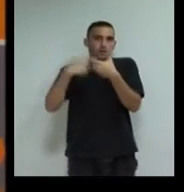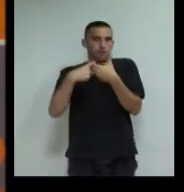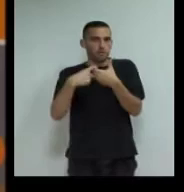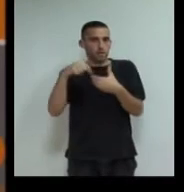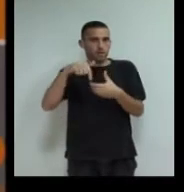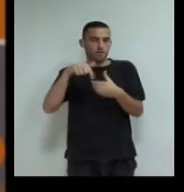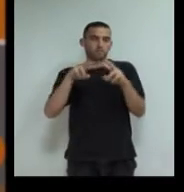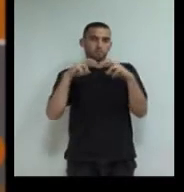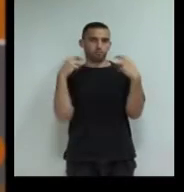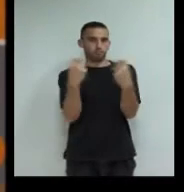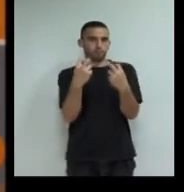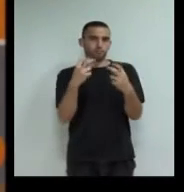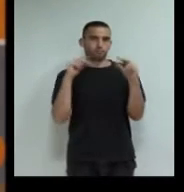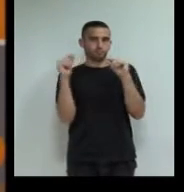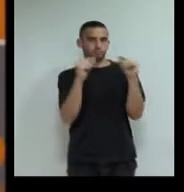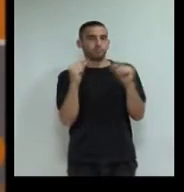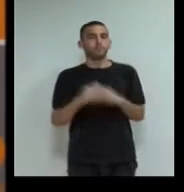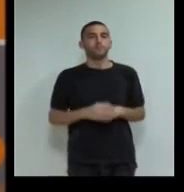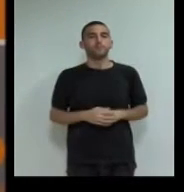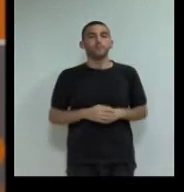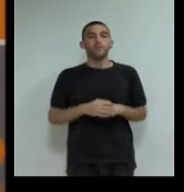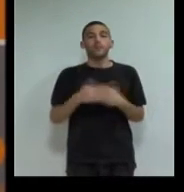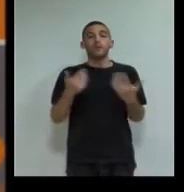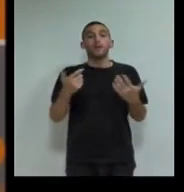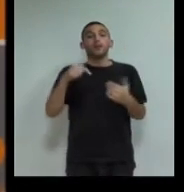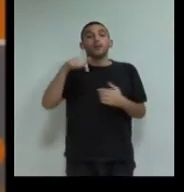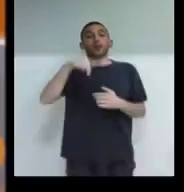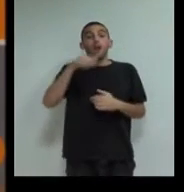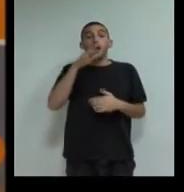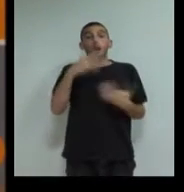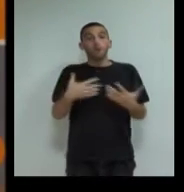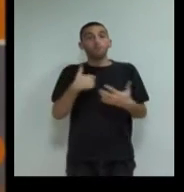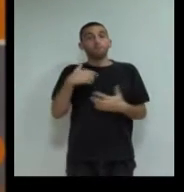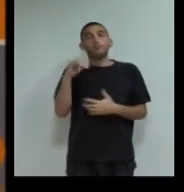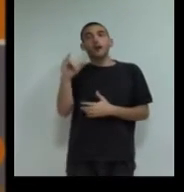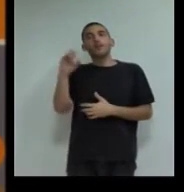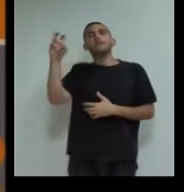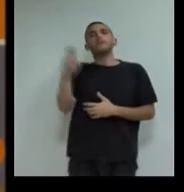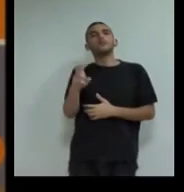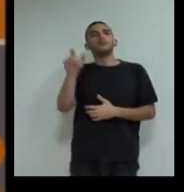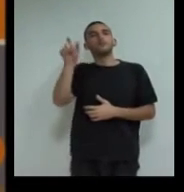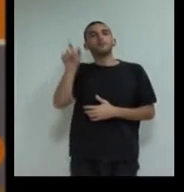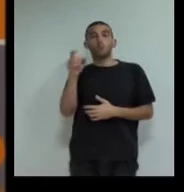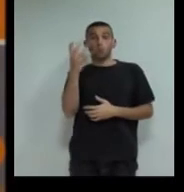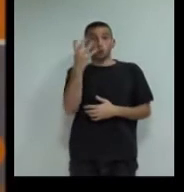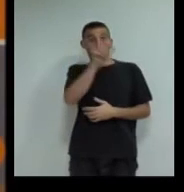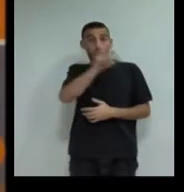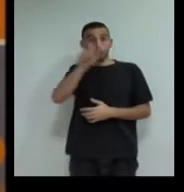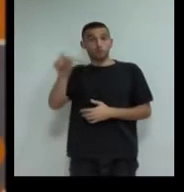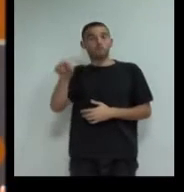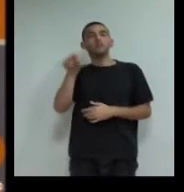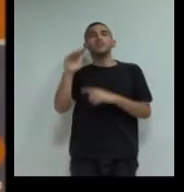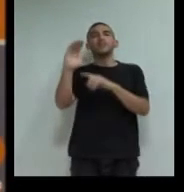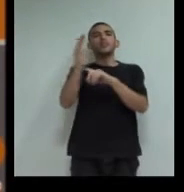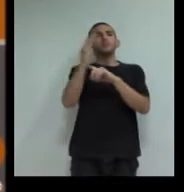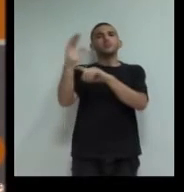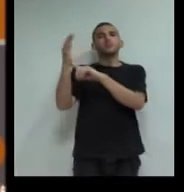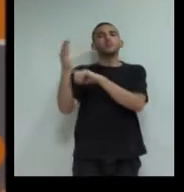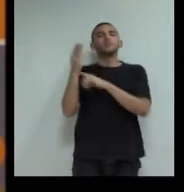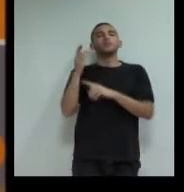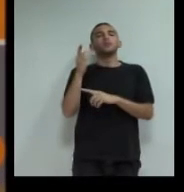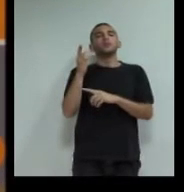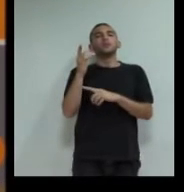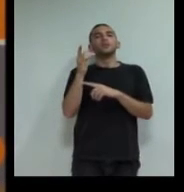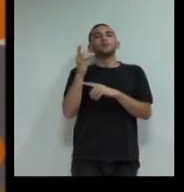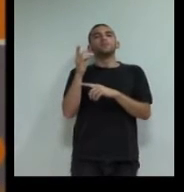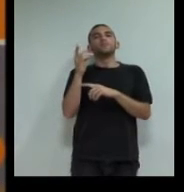mesa redonda. Con nosotros tenemos a 4 personas, representantes de